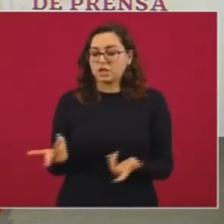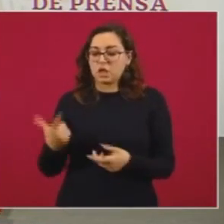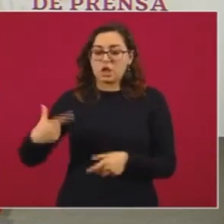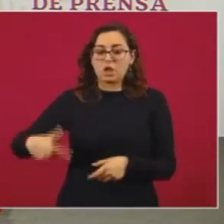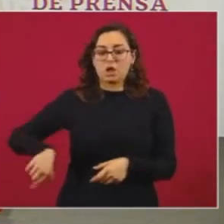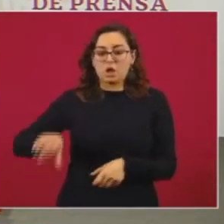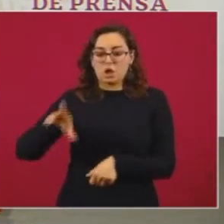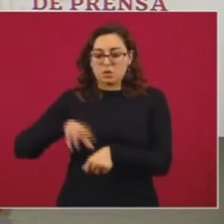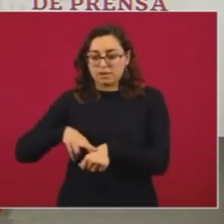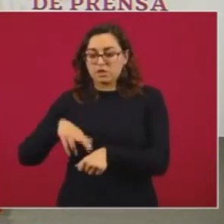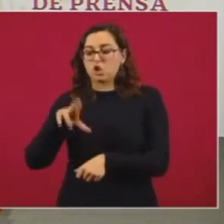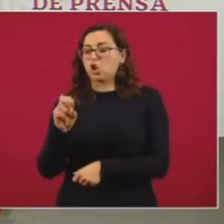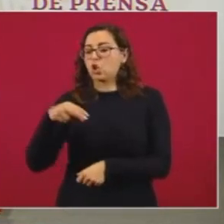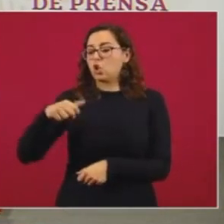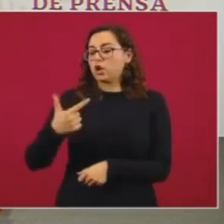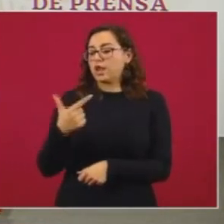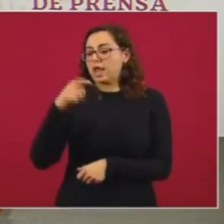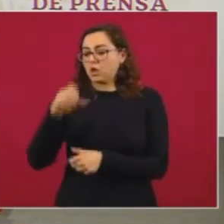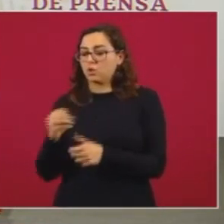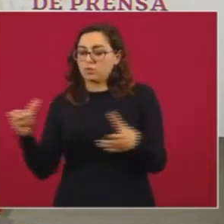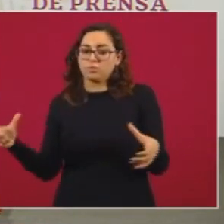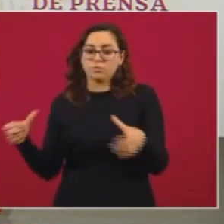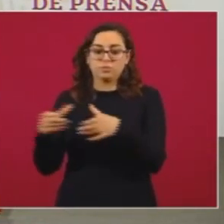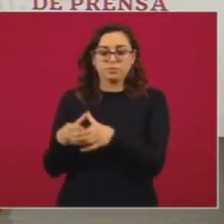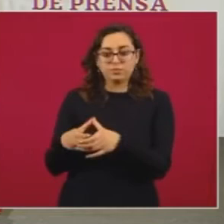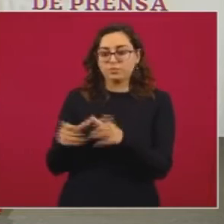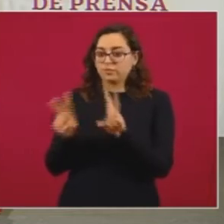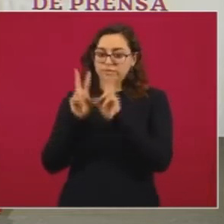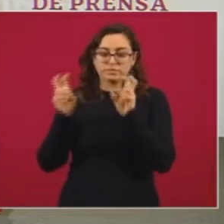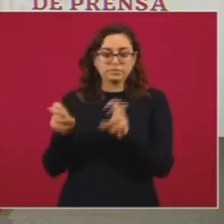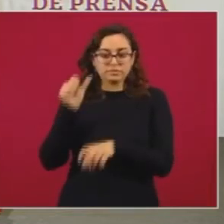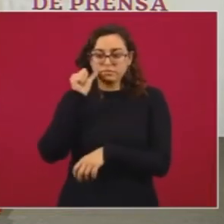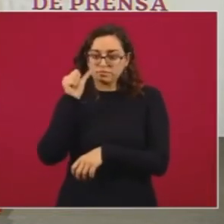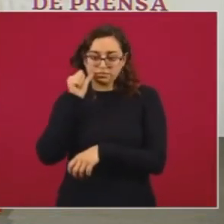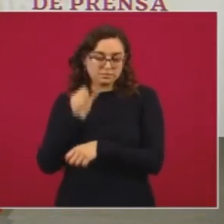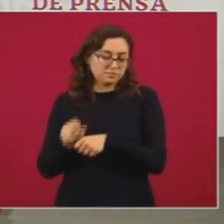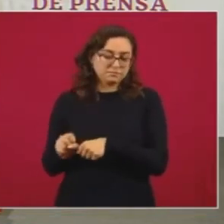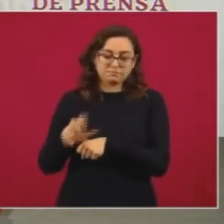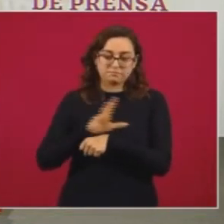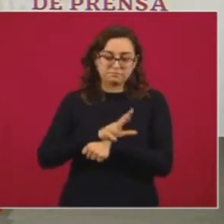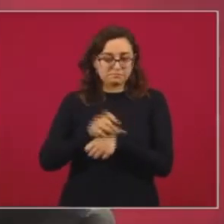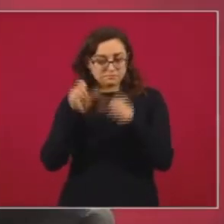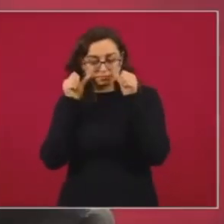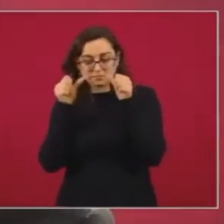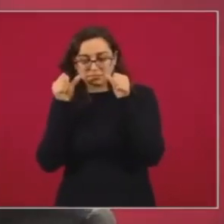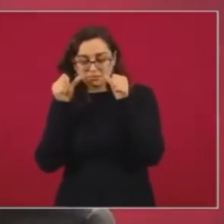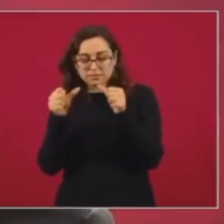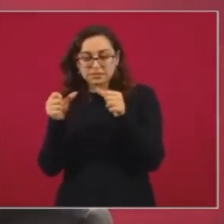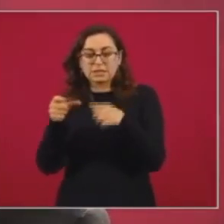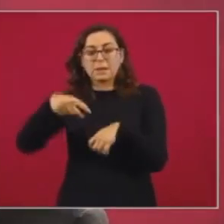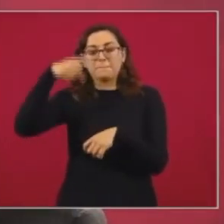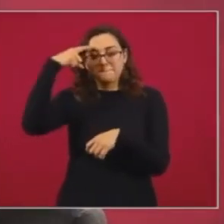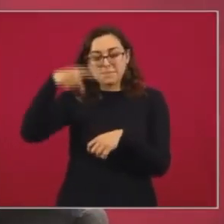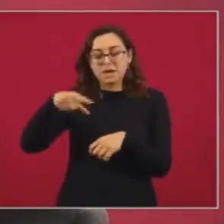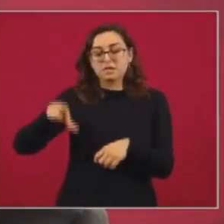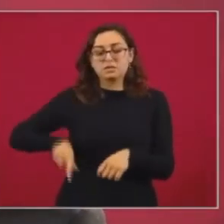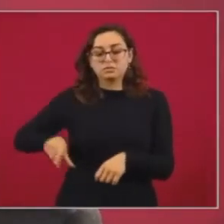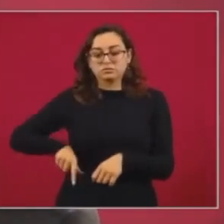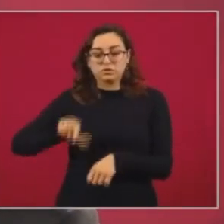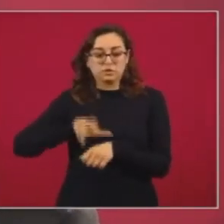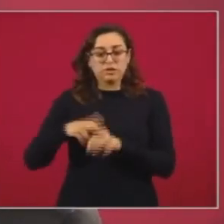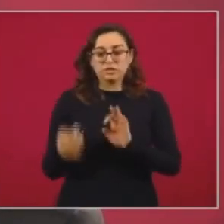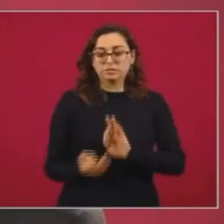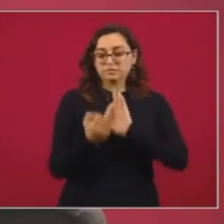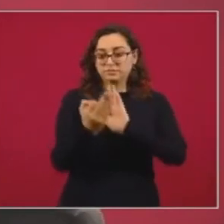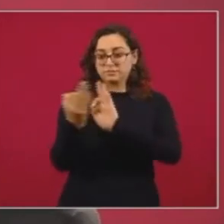Gobernadores, la CONAGO, donde siempre tenemos un tema que es COVID-19, para directamente a los gobernadores,